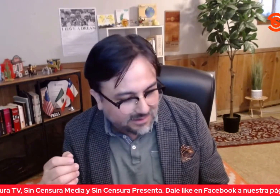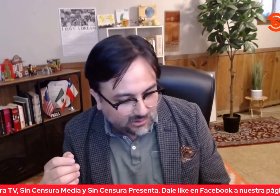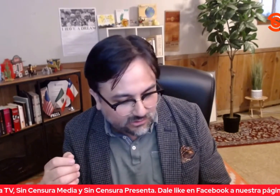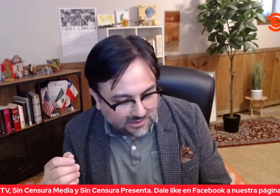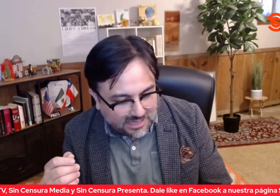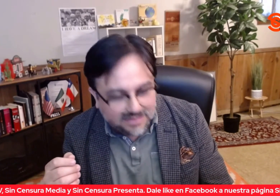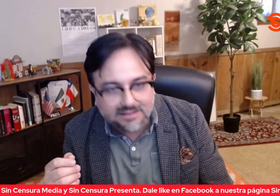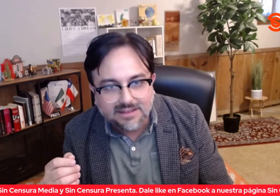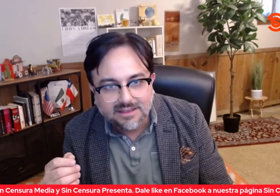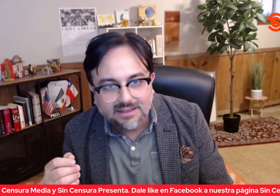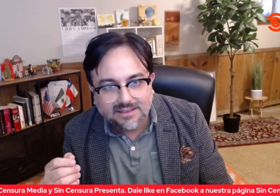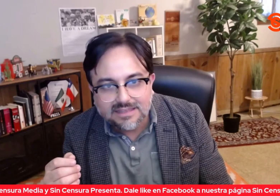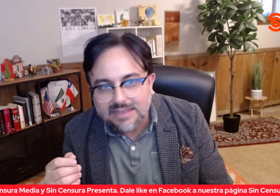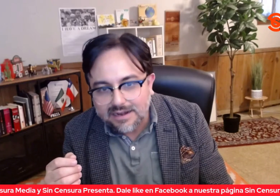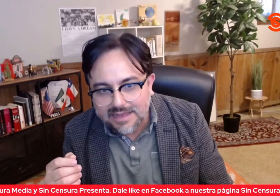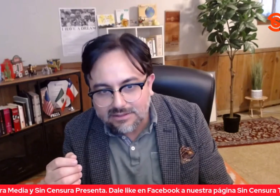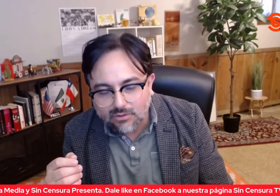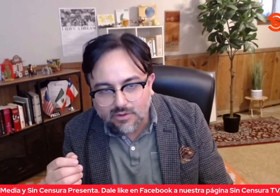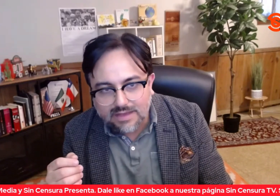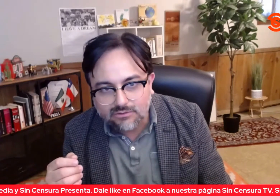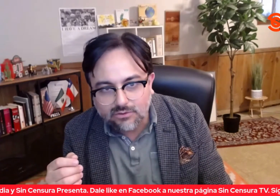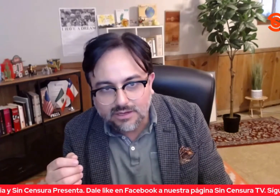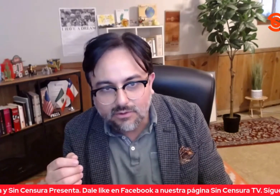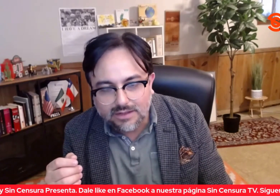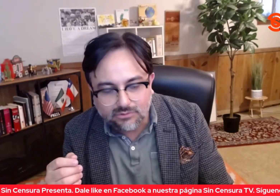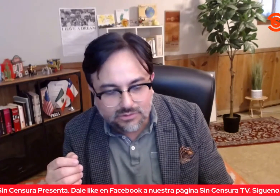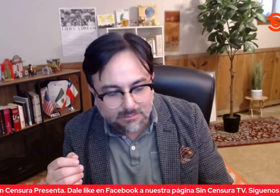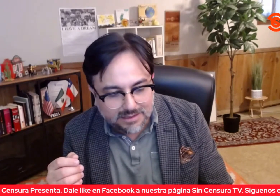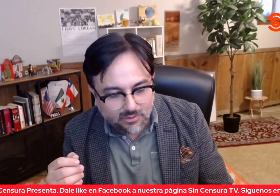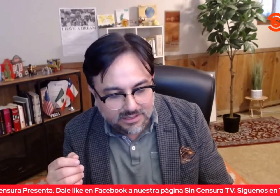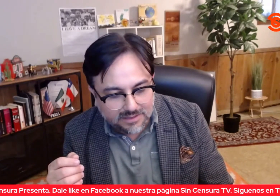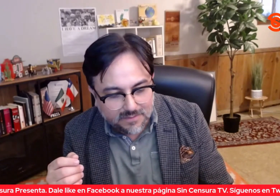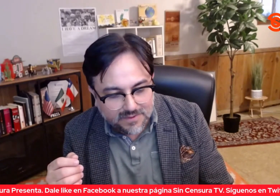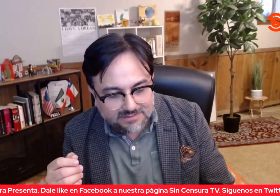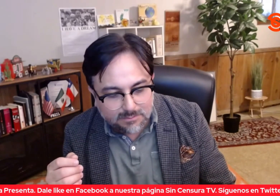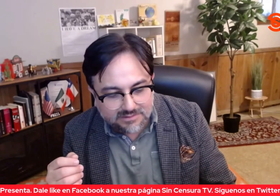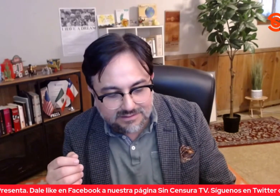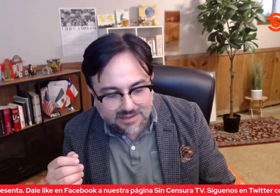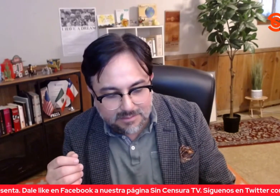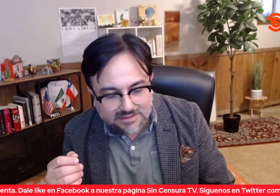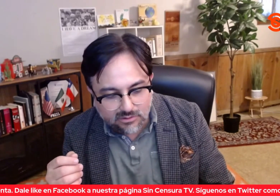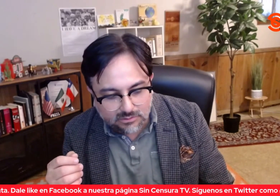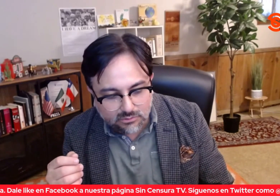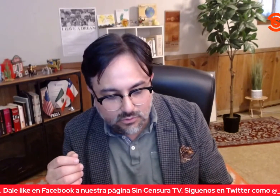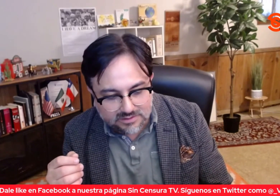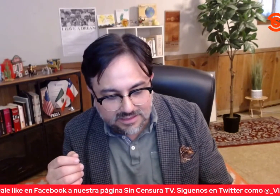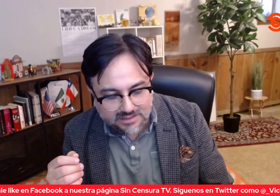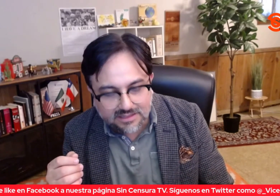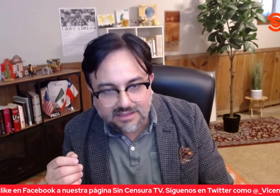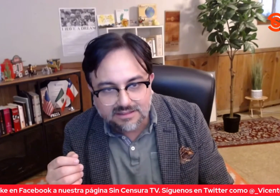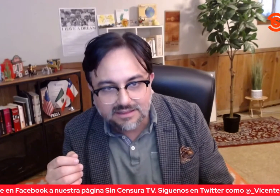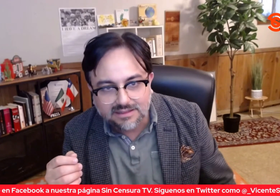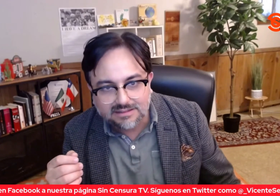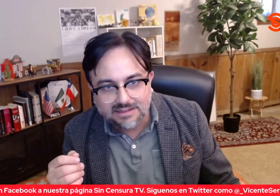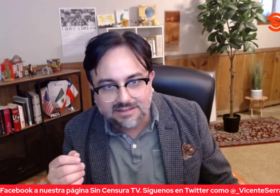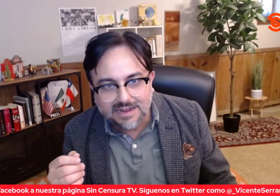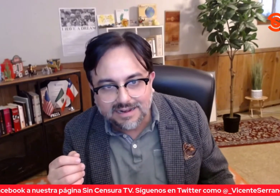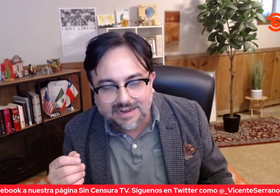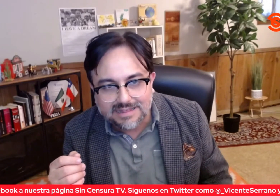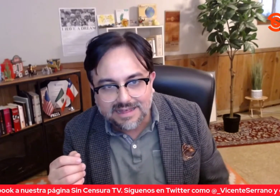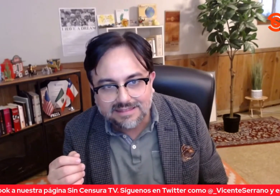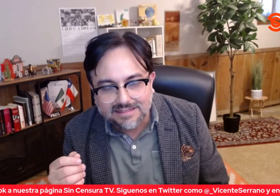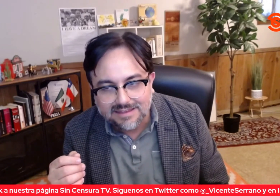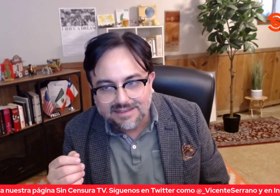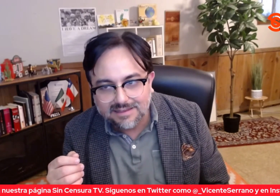esa religiosidad. Y haría en todo caso, querido Horacio, un llamado a que simple y sencillamente nos demos cuenta de